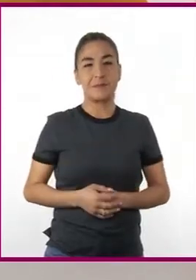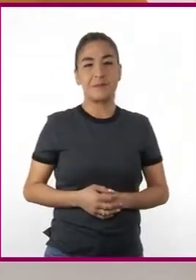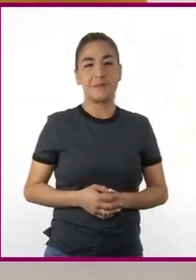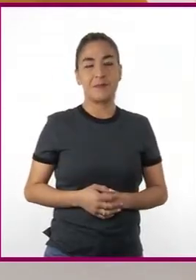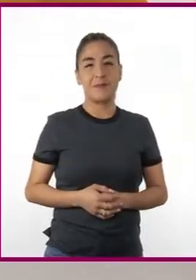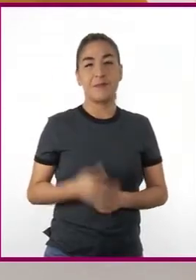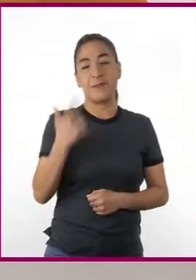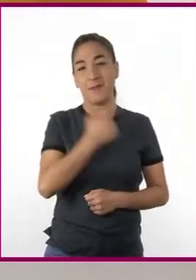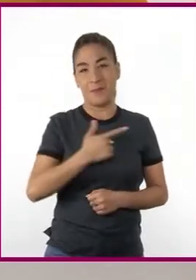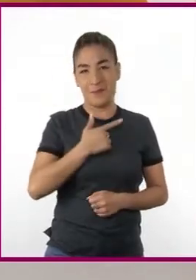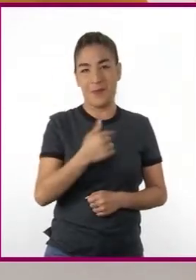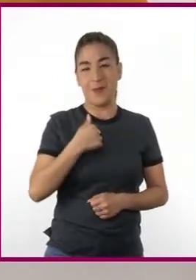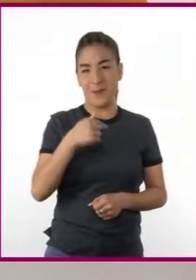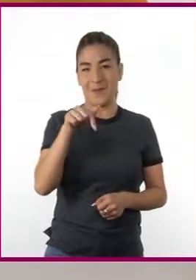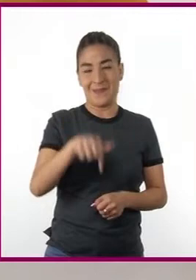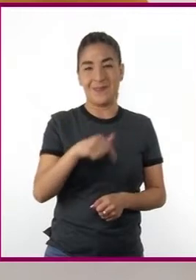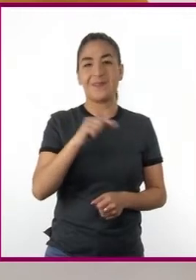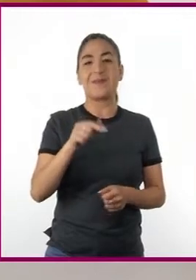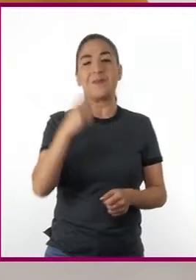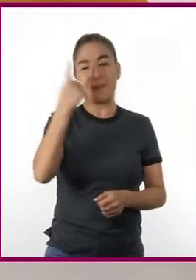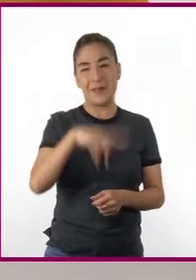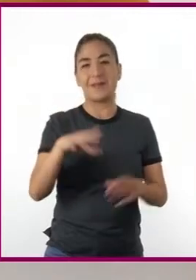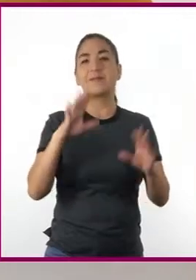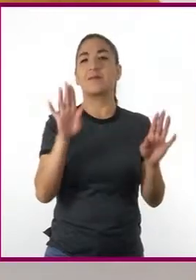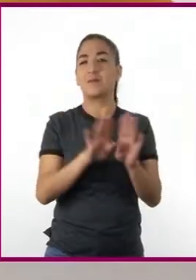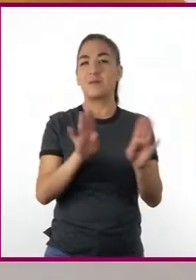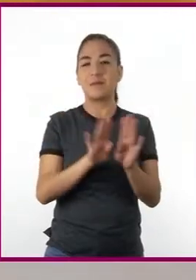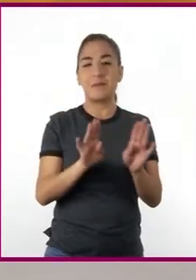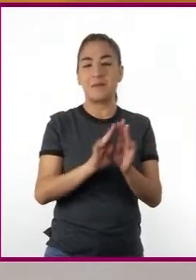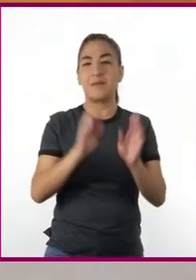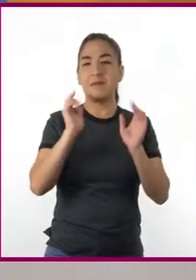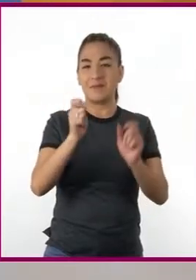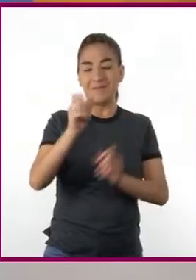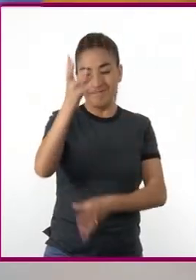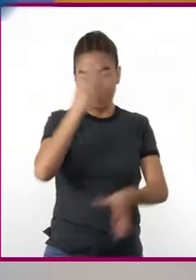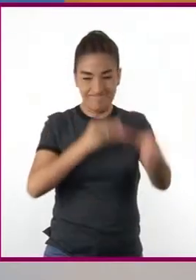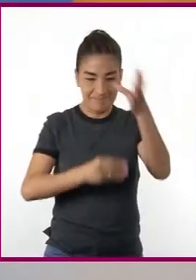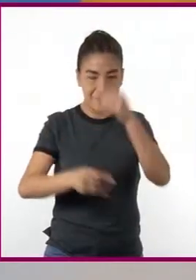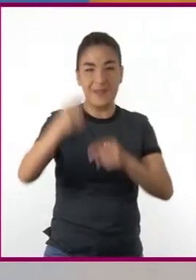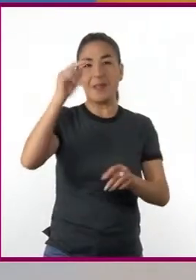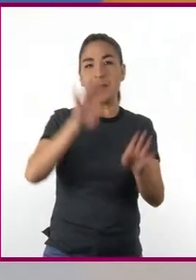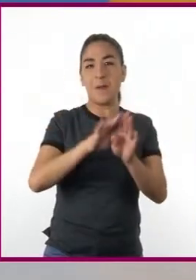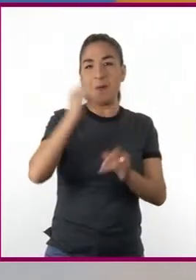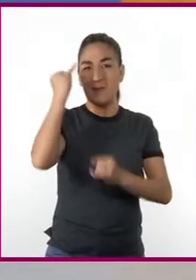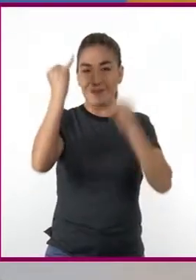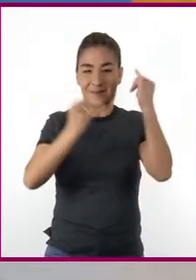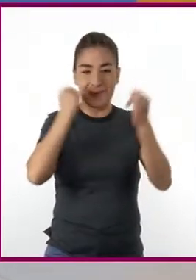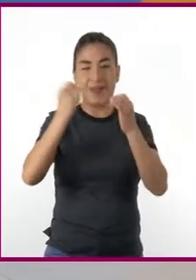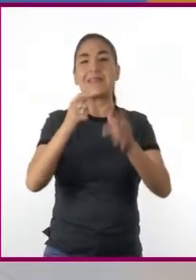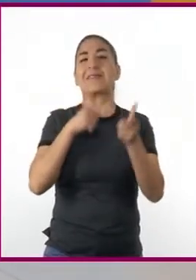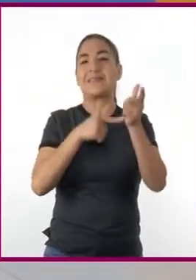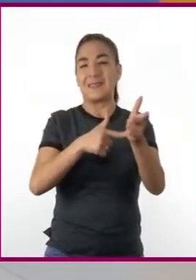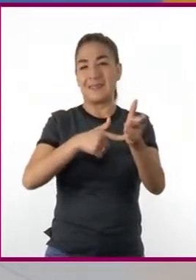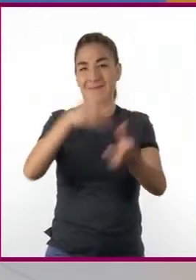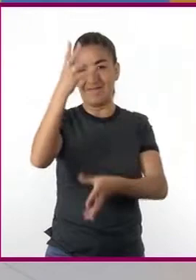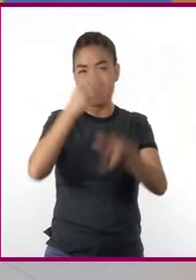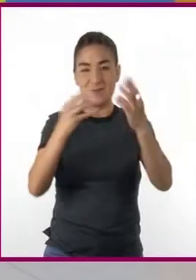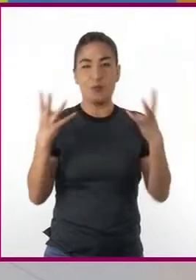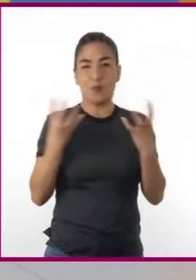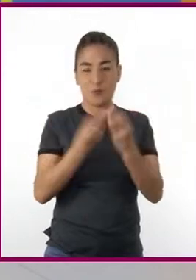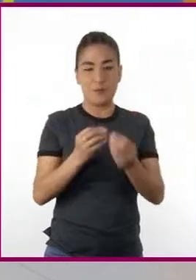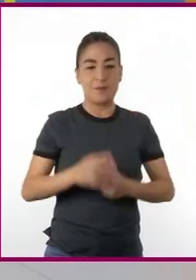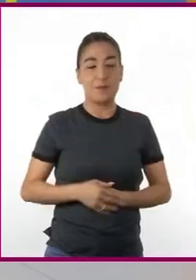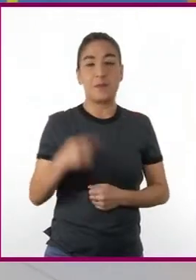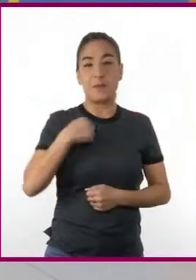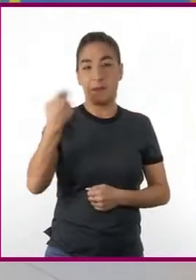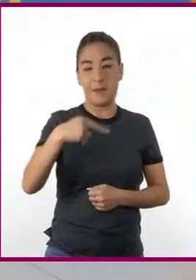gusto estar aquí, en donde aplicaremos el ingenio y la creatividad para seguir aprendiendo juntos. Soy el profesor